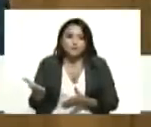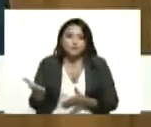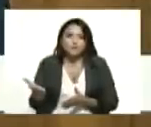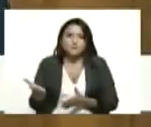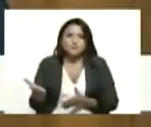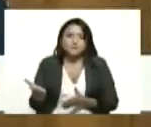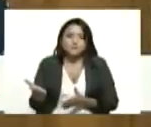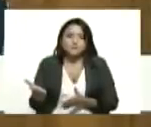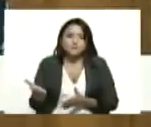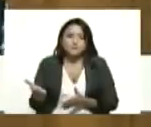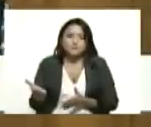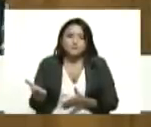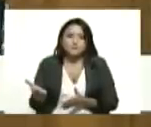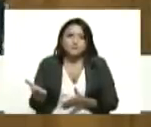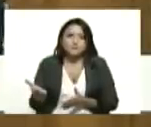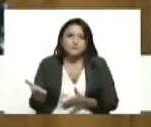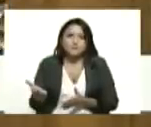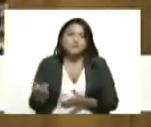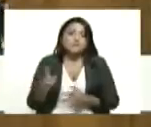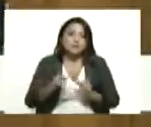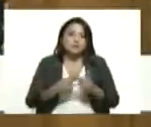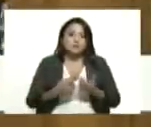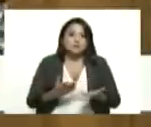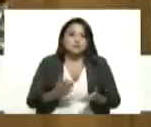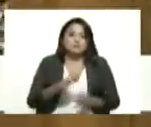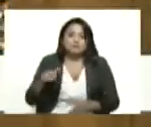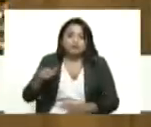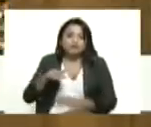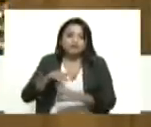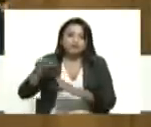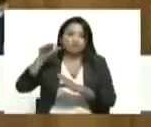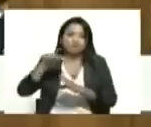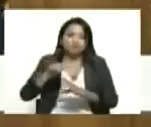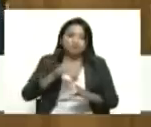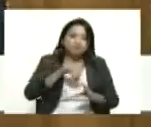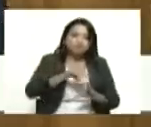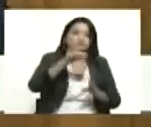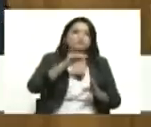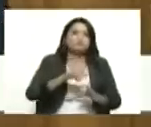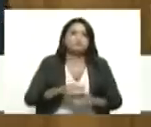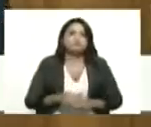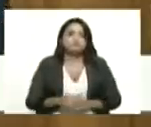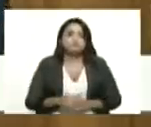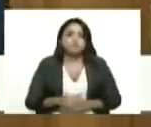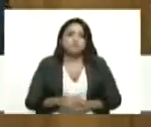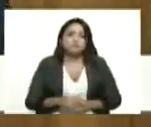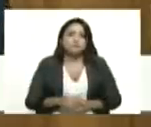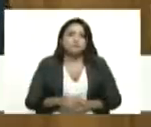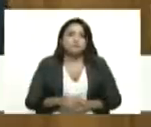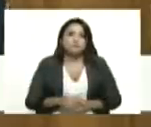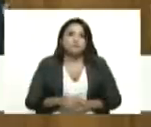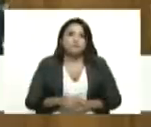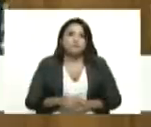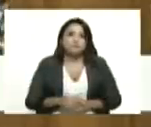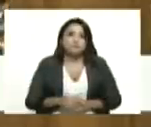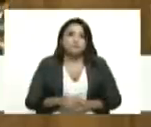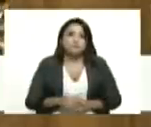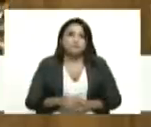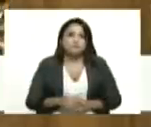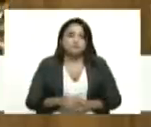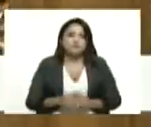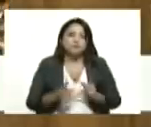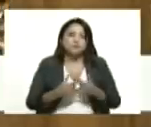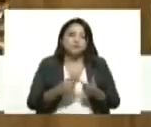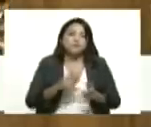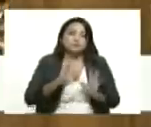proveniente del delito. Ah, entonces yo voy contra bienes que tenga, no Suárez Churio, sino este que está aquí, que sean equivalentes al precio de la casa